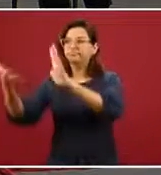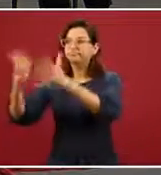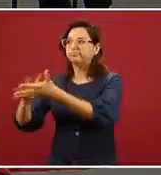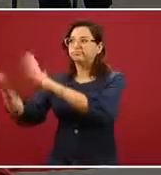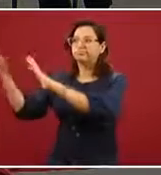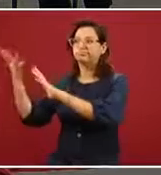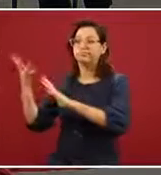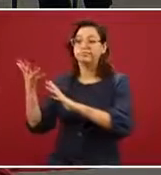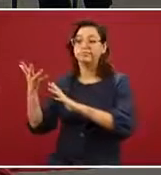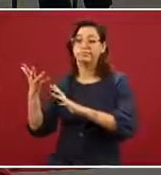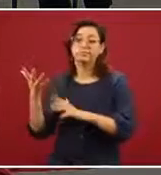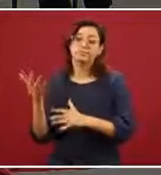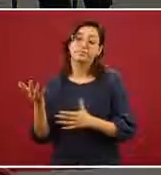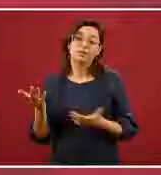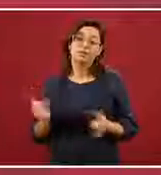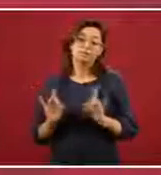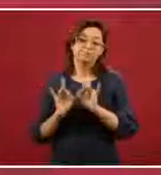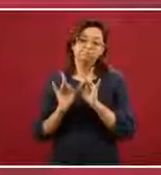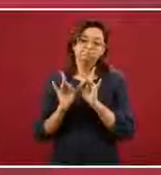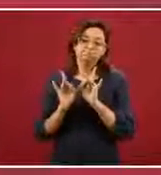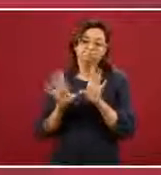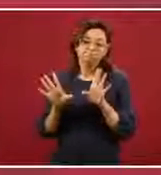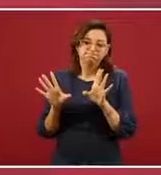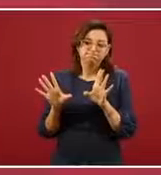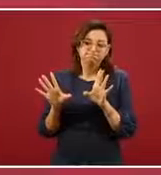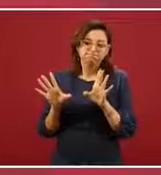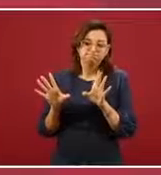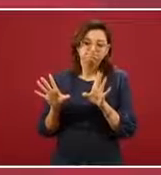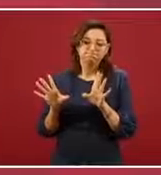y pueda haber